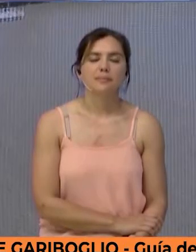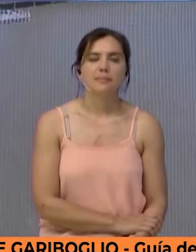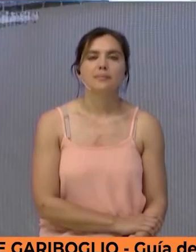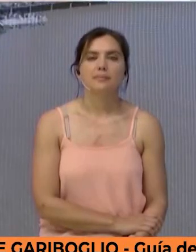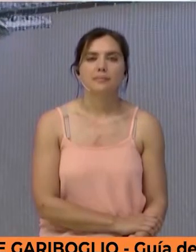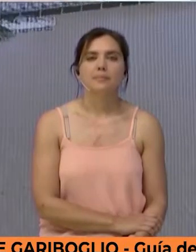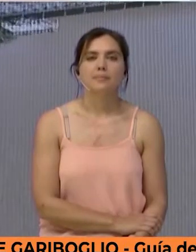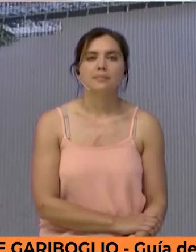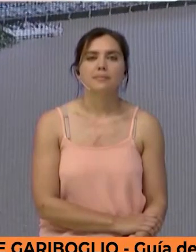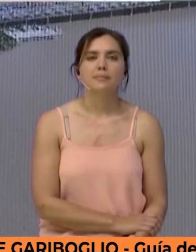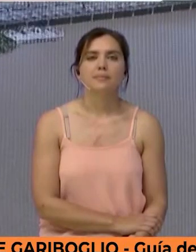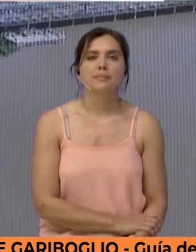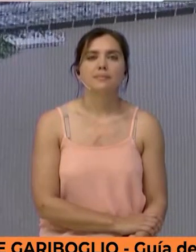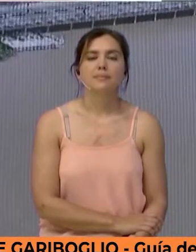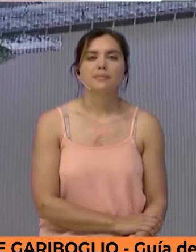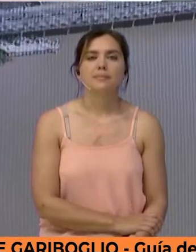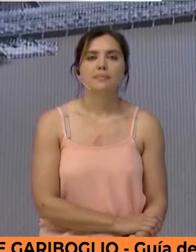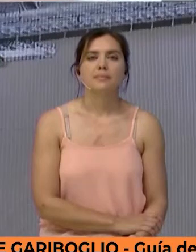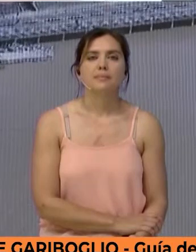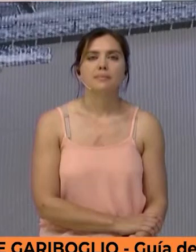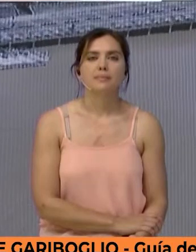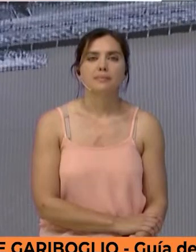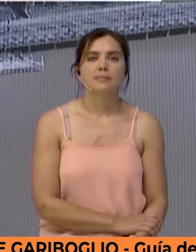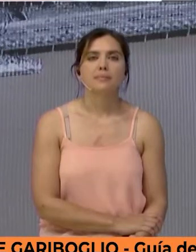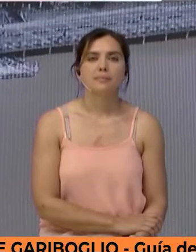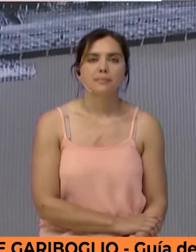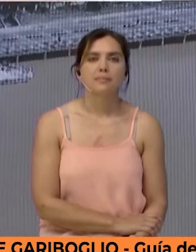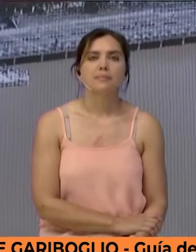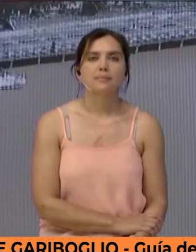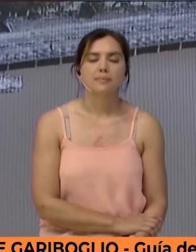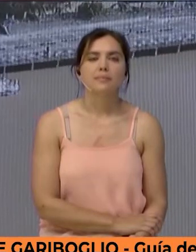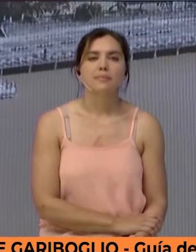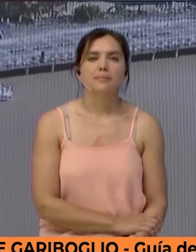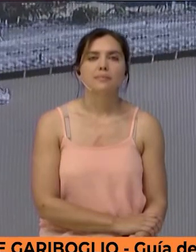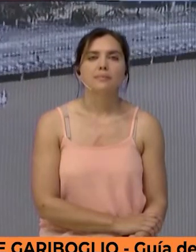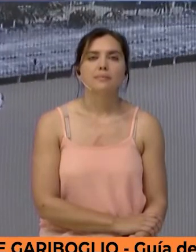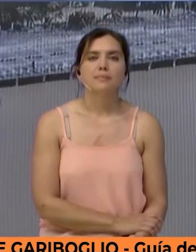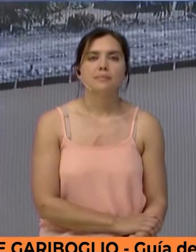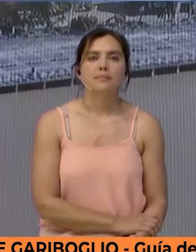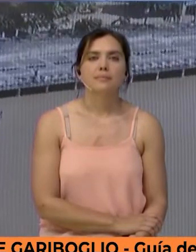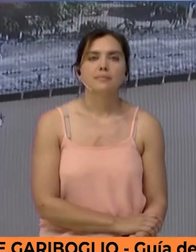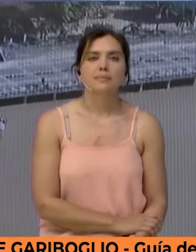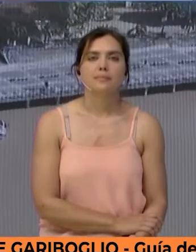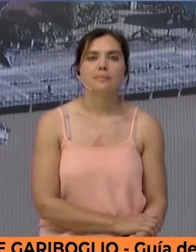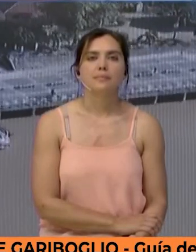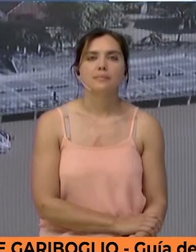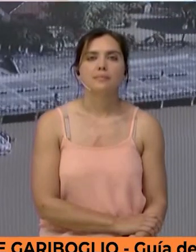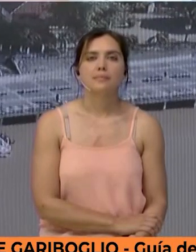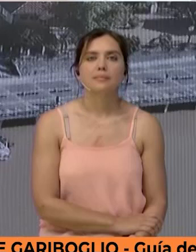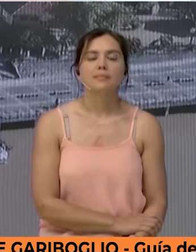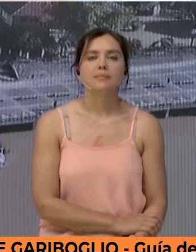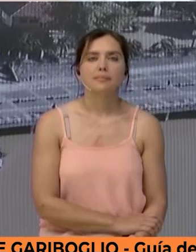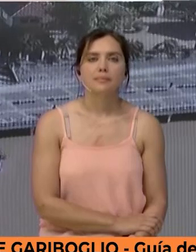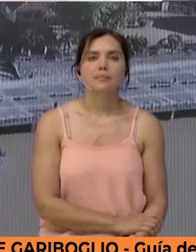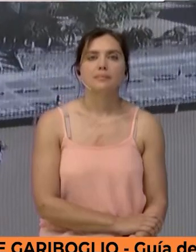ciudades, meternos de golpe en 5 minutos, cruzamos el río, estamos en un ambiente totalmente natural, y una de las islas de las pocas que se conservan